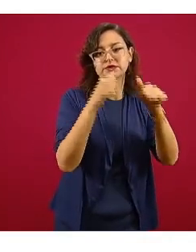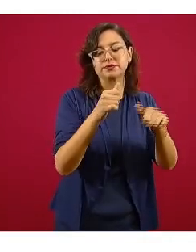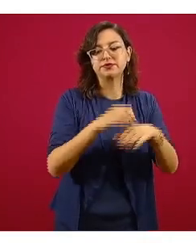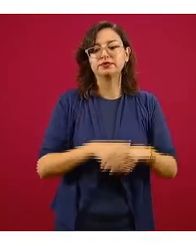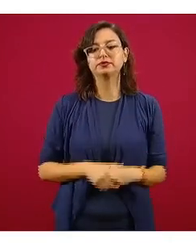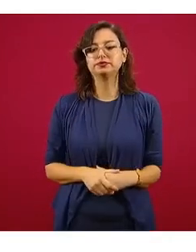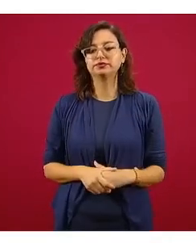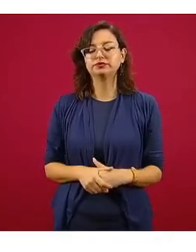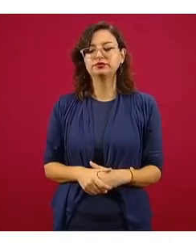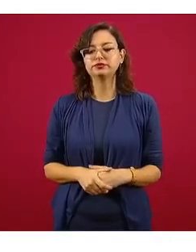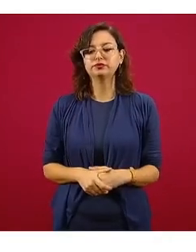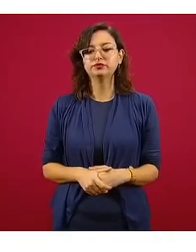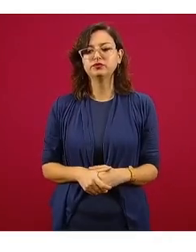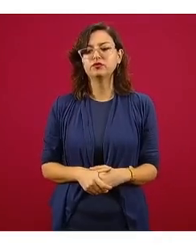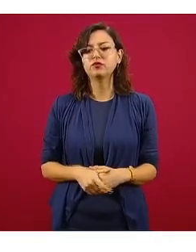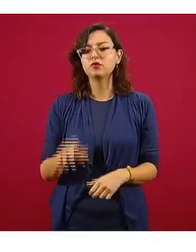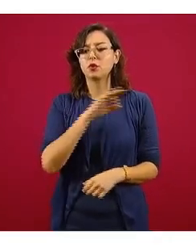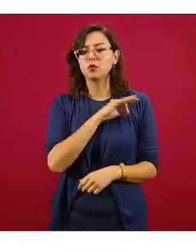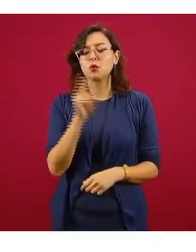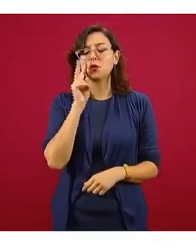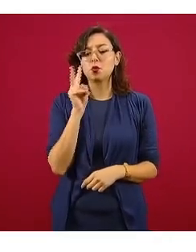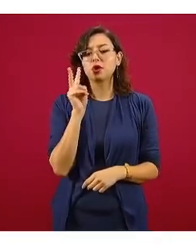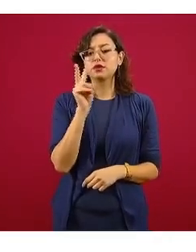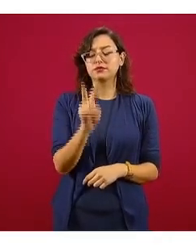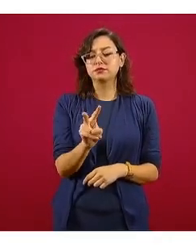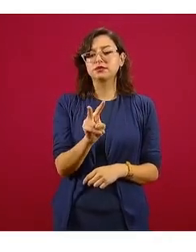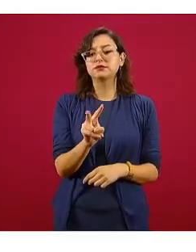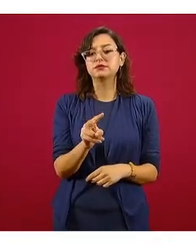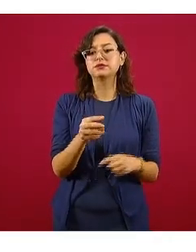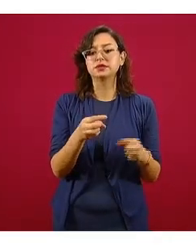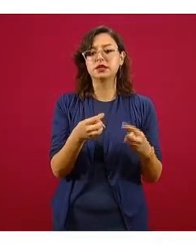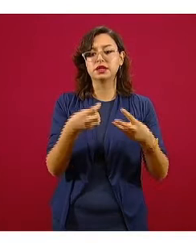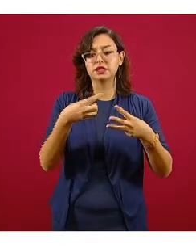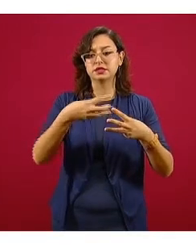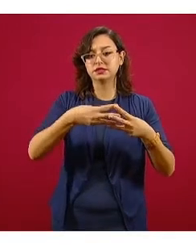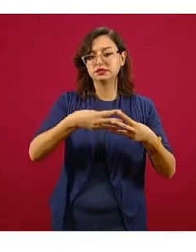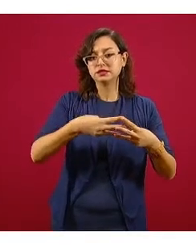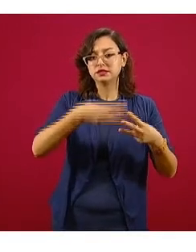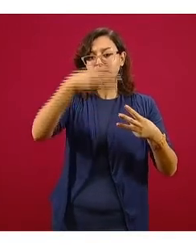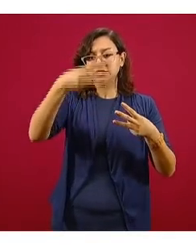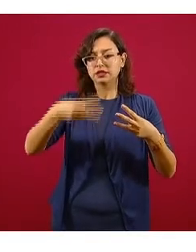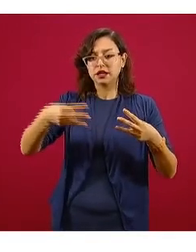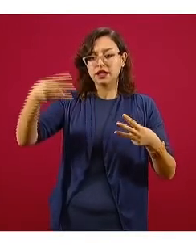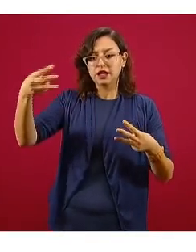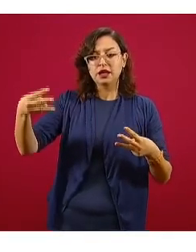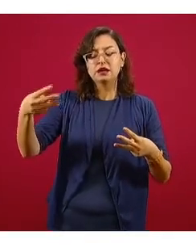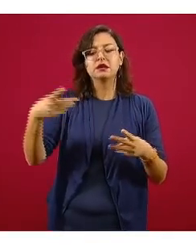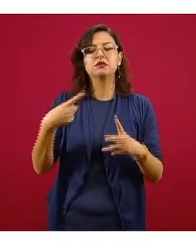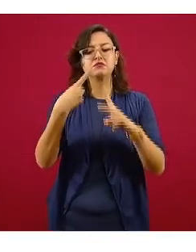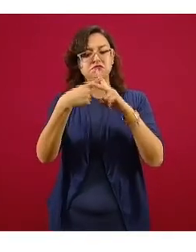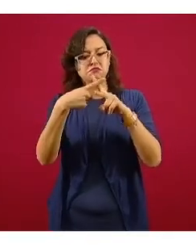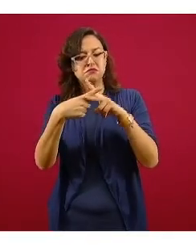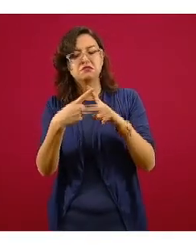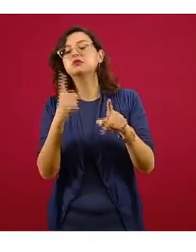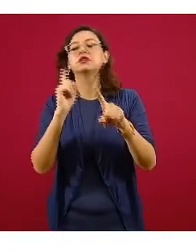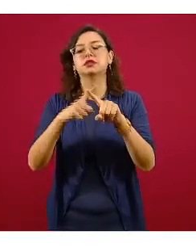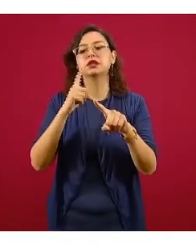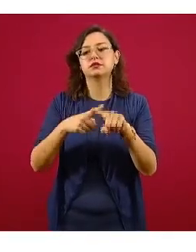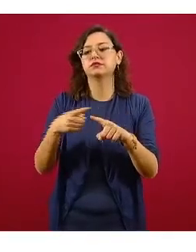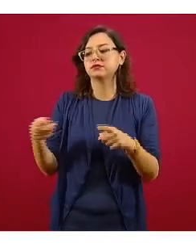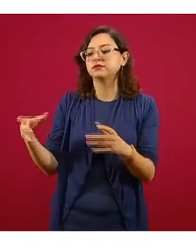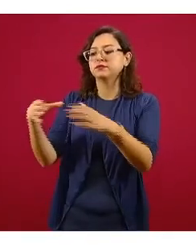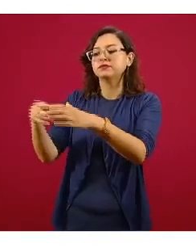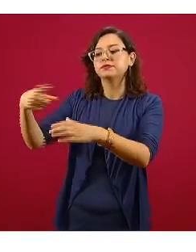personas. Esta curva, quiero decirlo desde el inicio, es producto del trabajo de asesoría